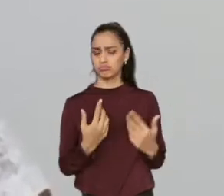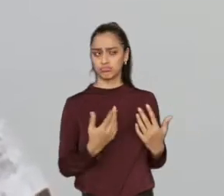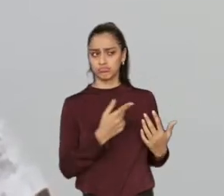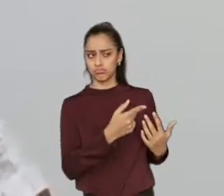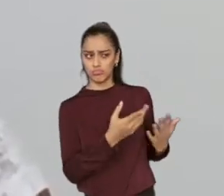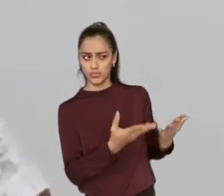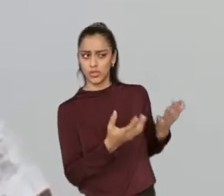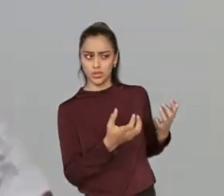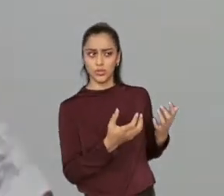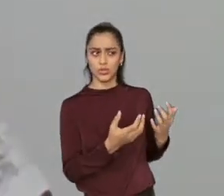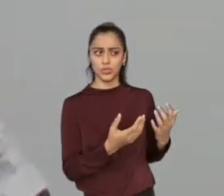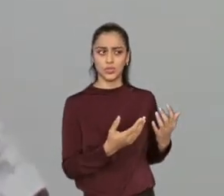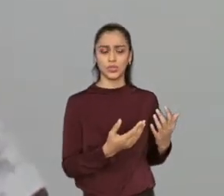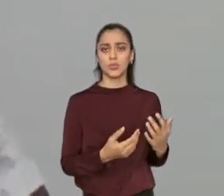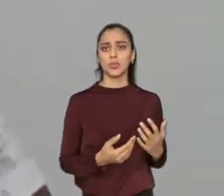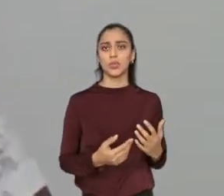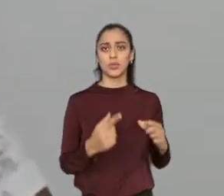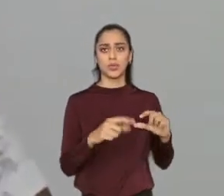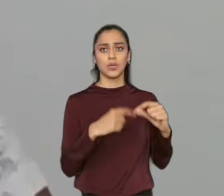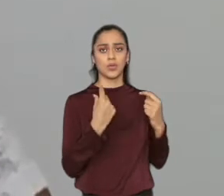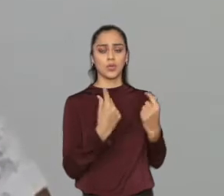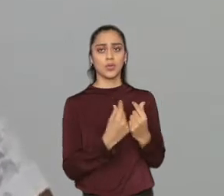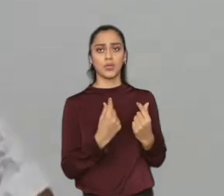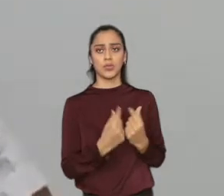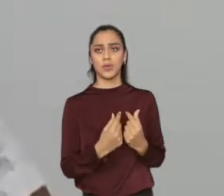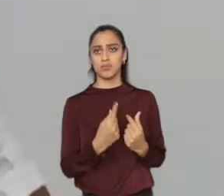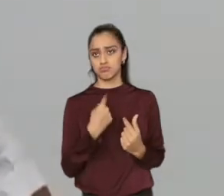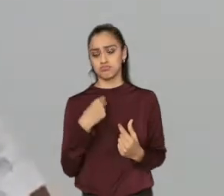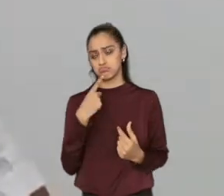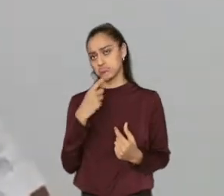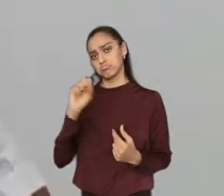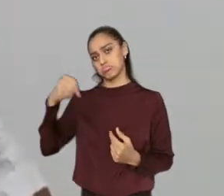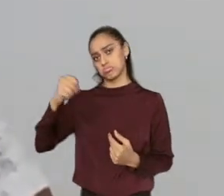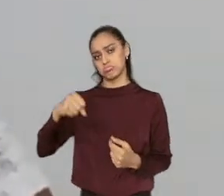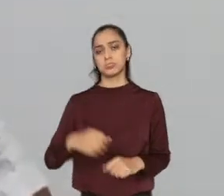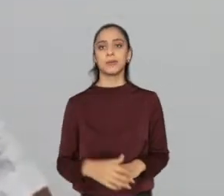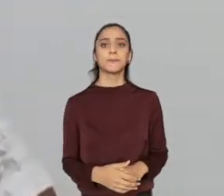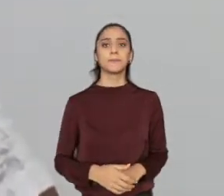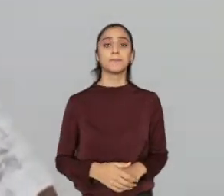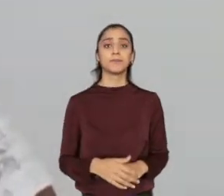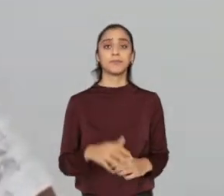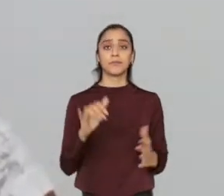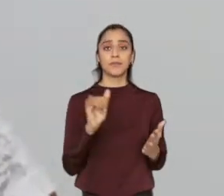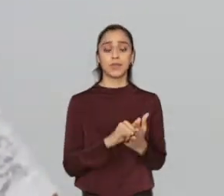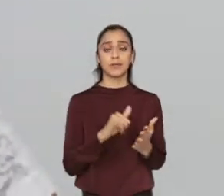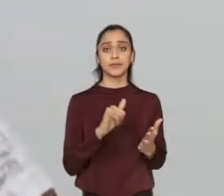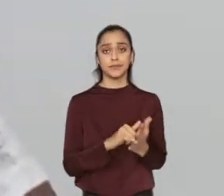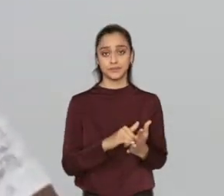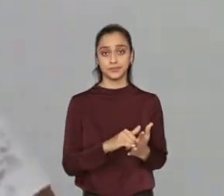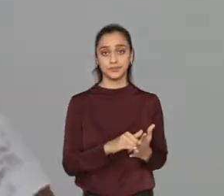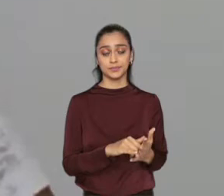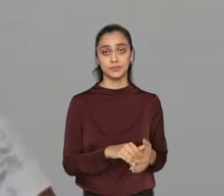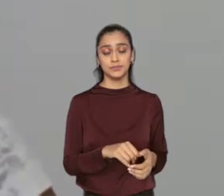quería pertenecer al otro grupo de padres, y yo le dije que sí. Ese me